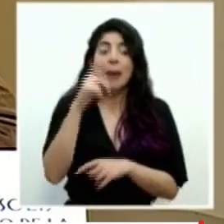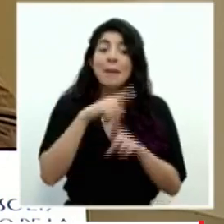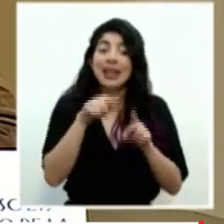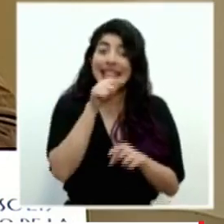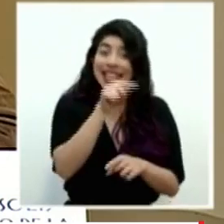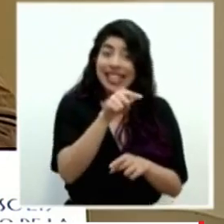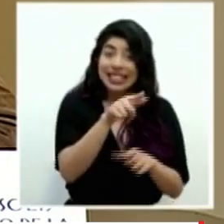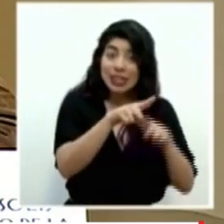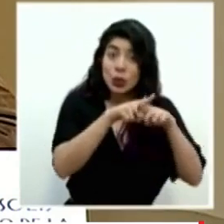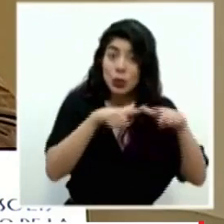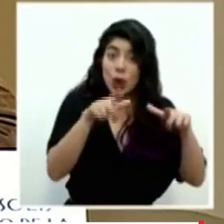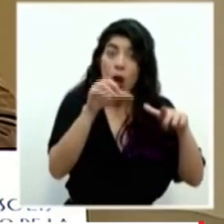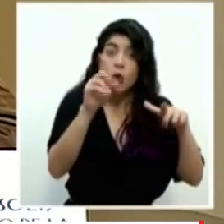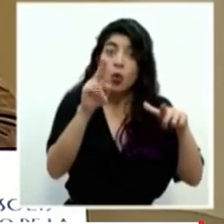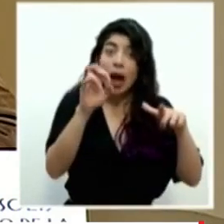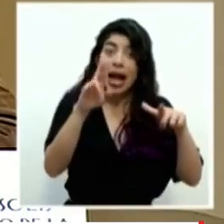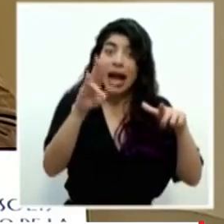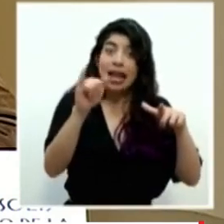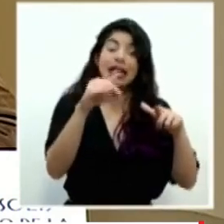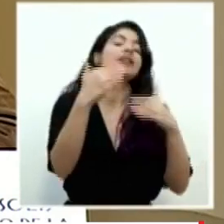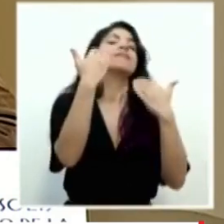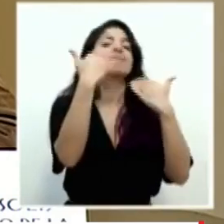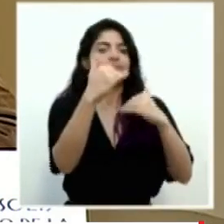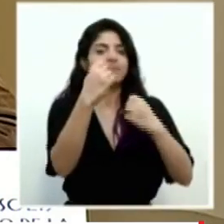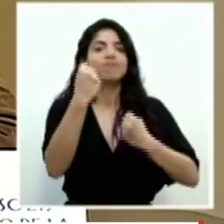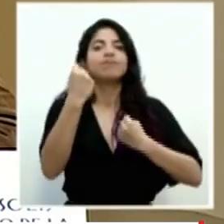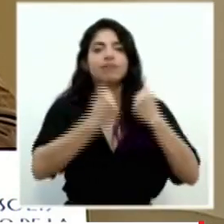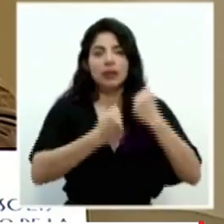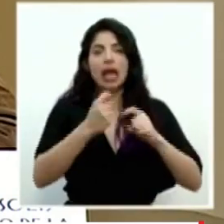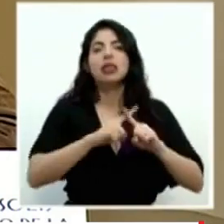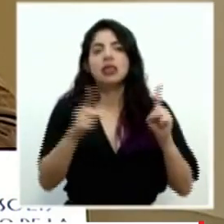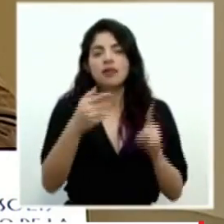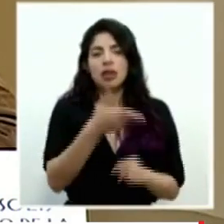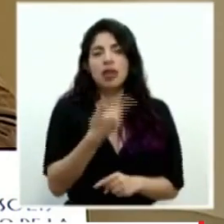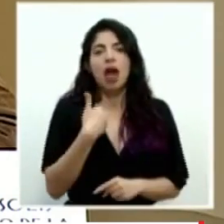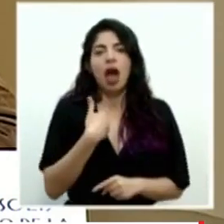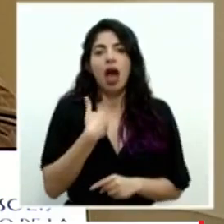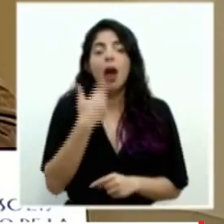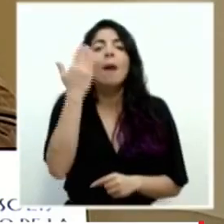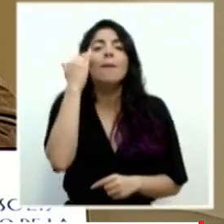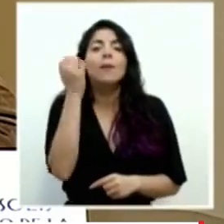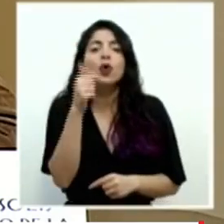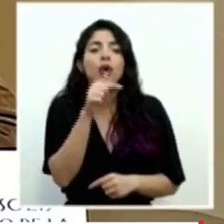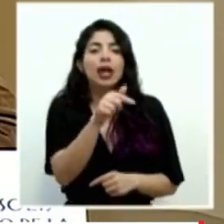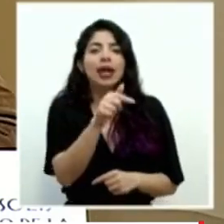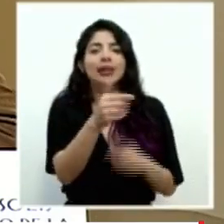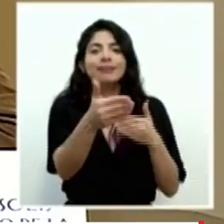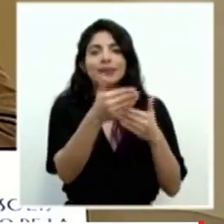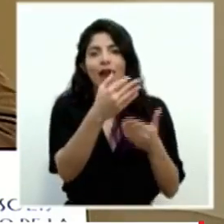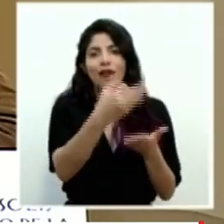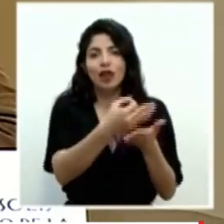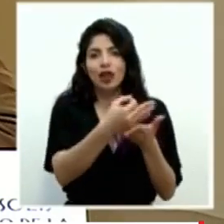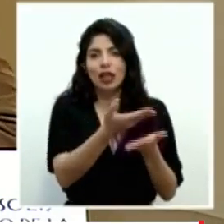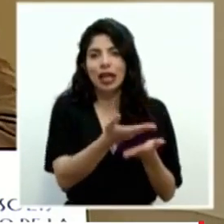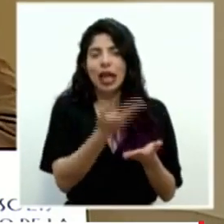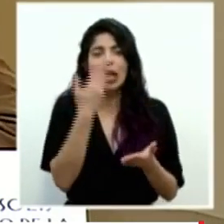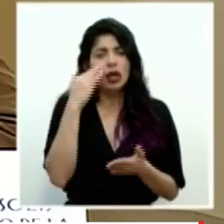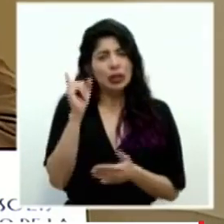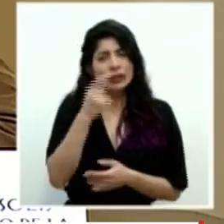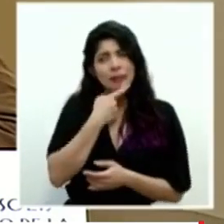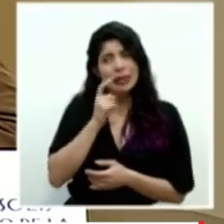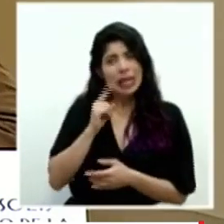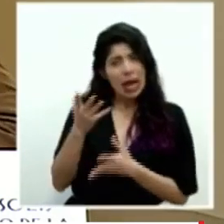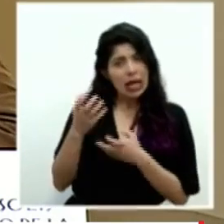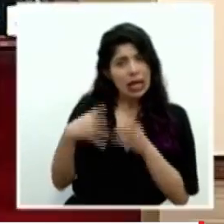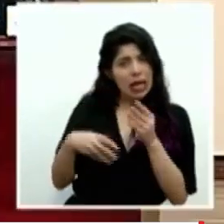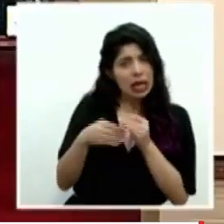este distrito Duacarí tiene restricción vehicular diferenciada por ser zona fronteriza. No sé si doña Pilar